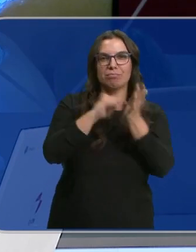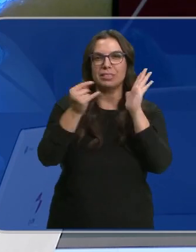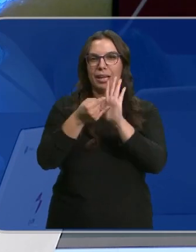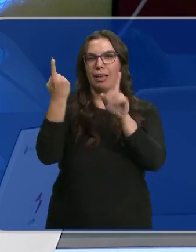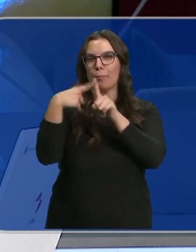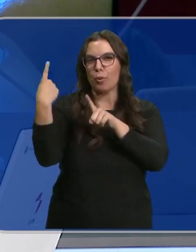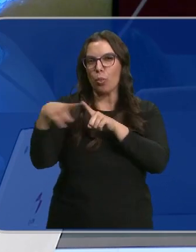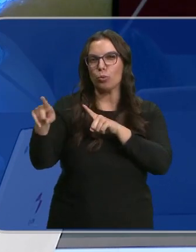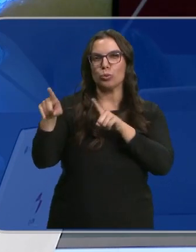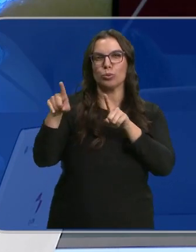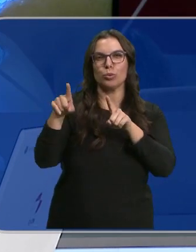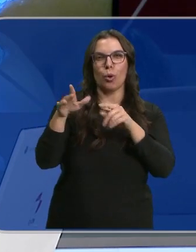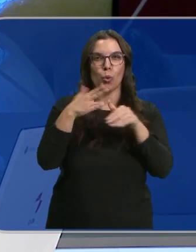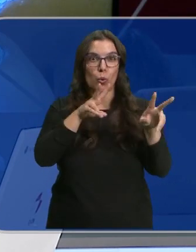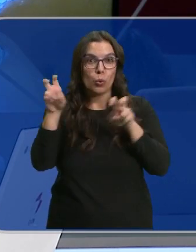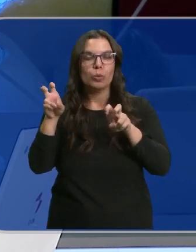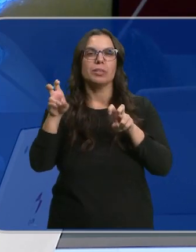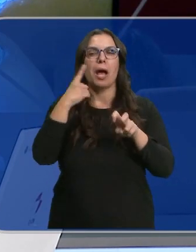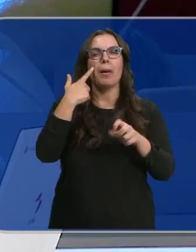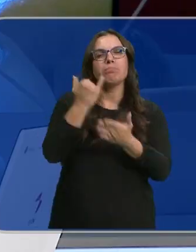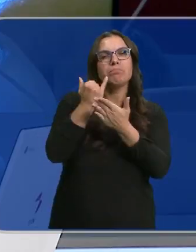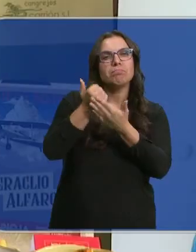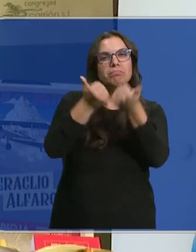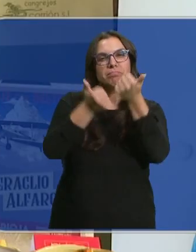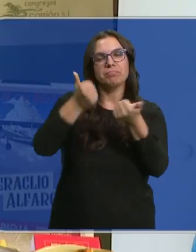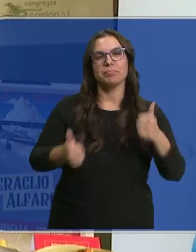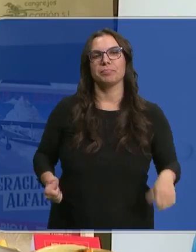técnica, producto e ingenio se someten a examen.